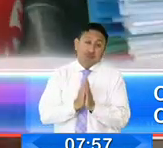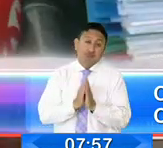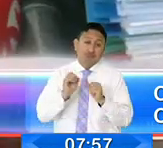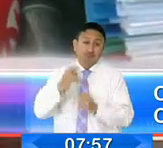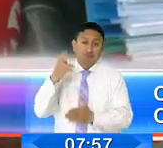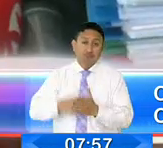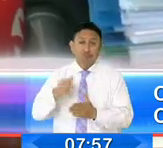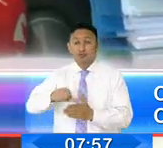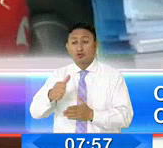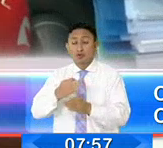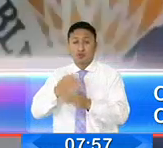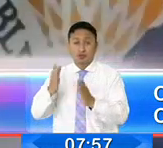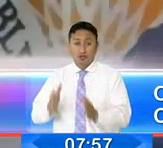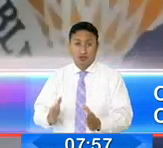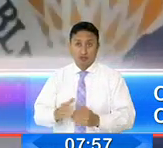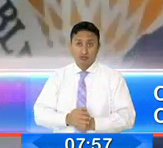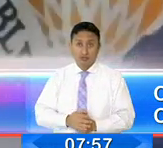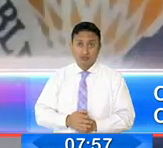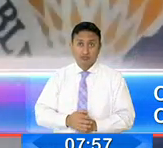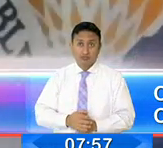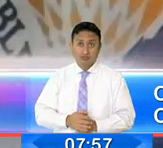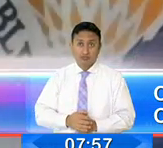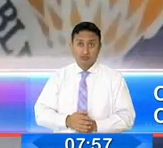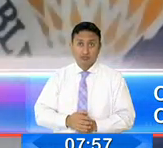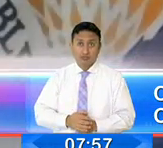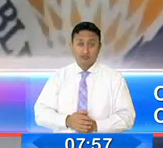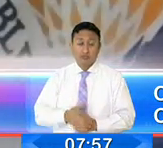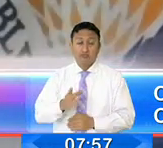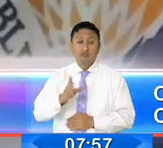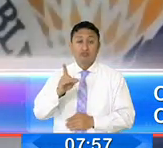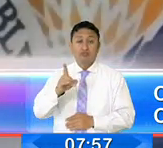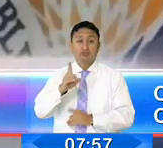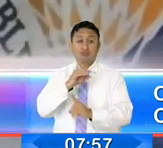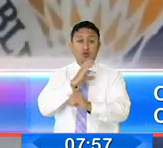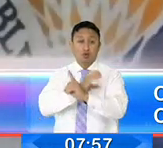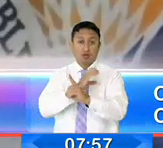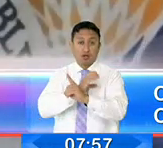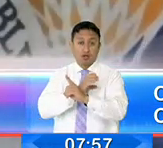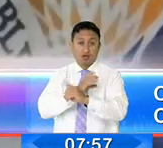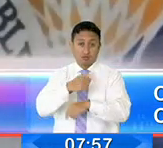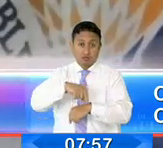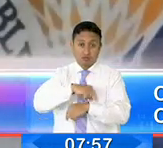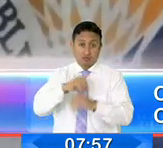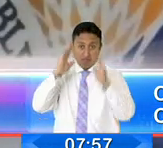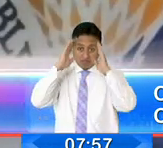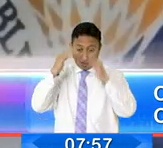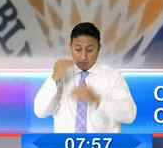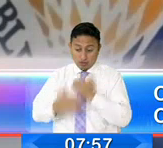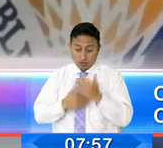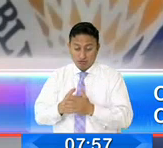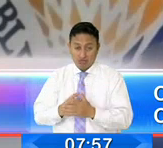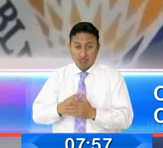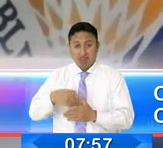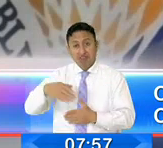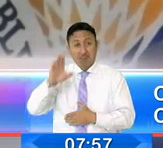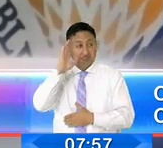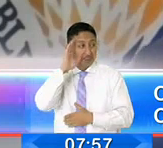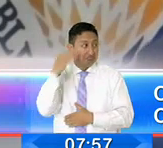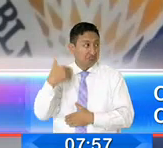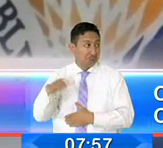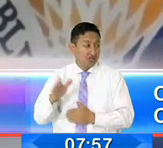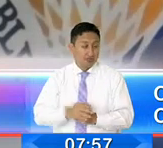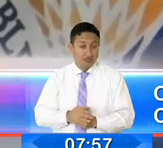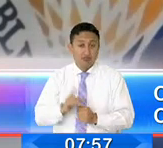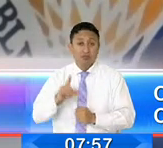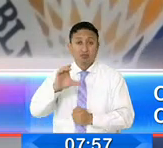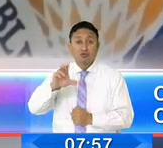sanciones a otros funcionarios. La dirección del Senado Nacional del CONADIS omitió y no observó el proceso. Tal es el caso, por ejemplo, de